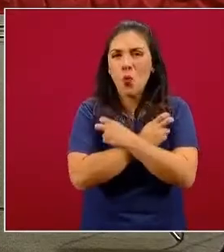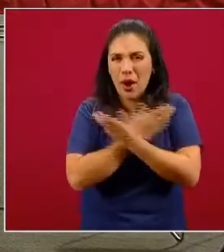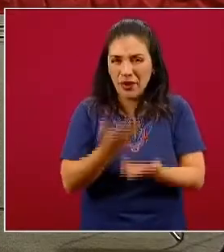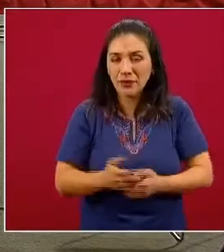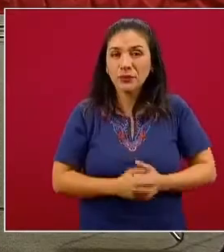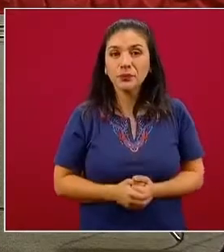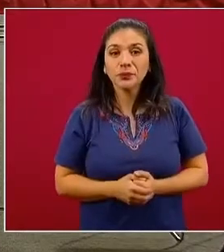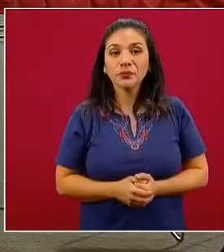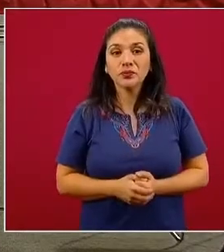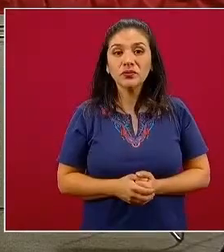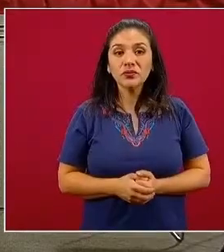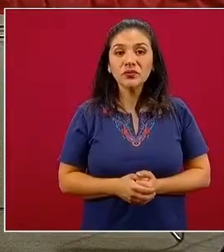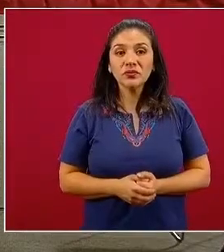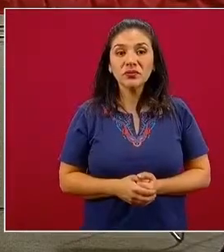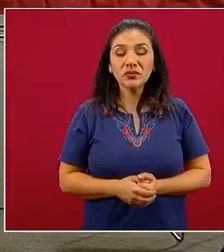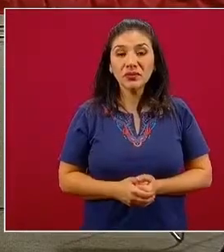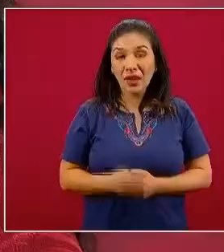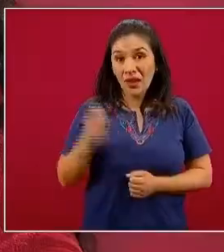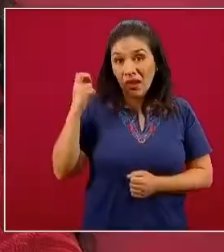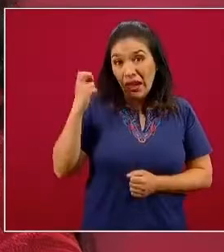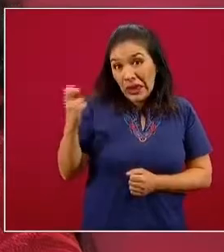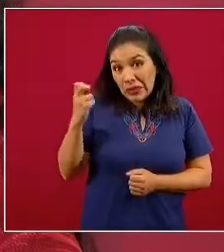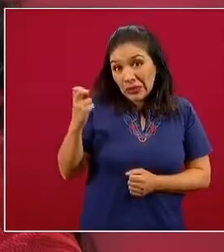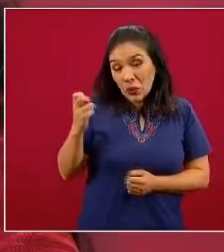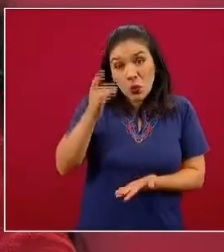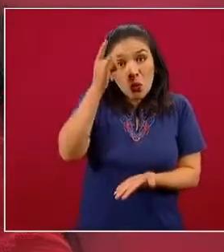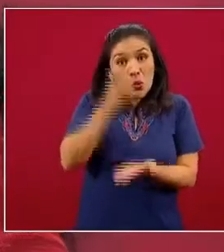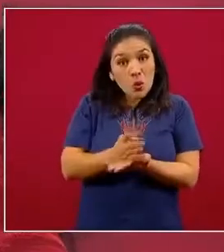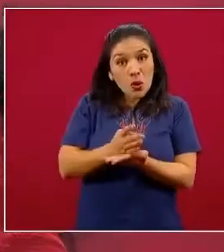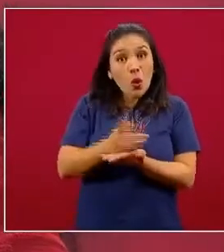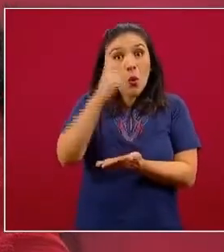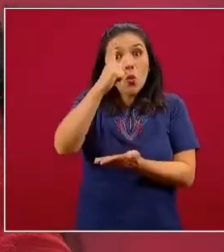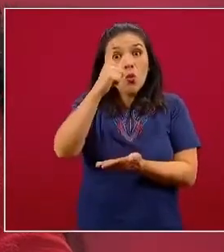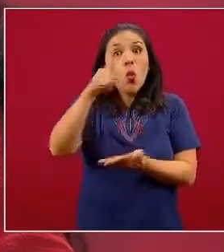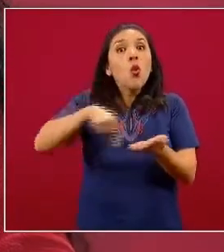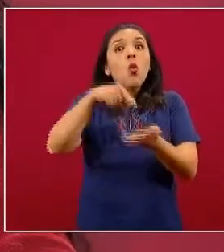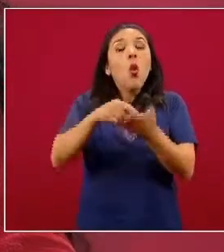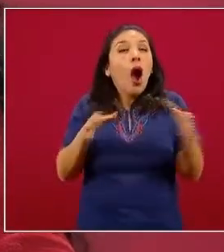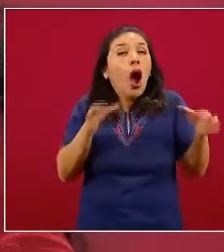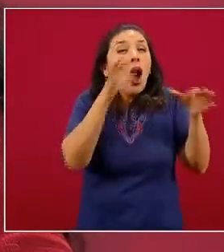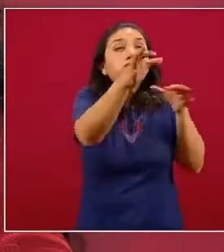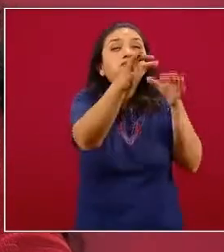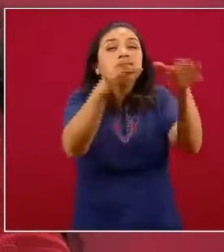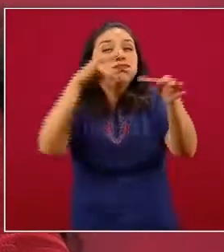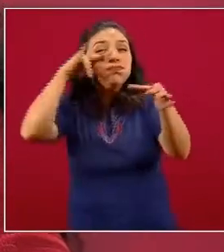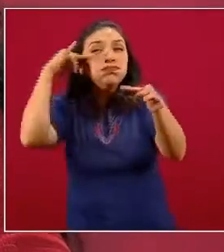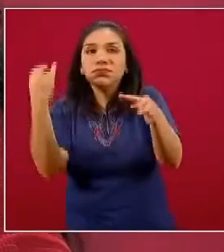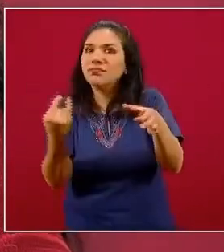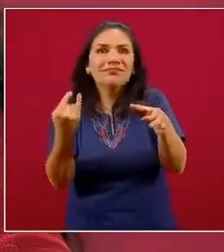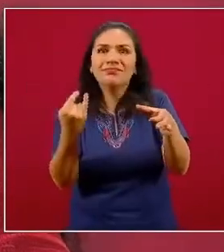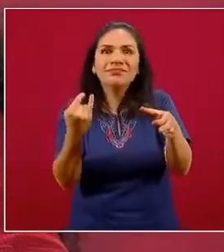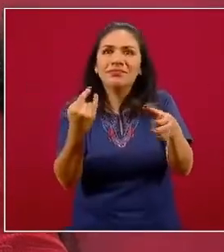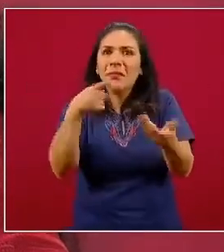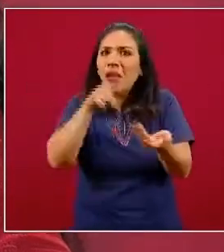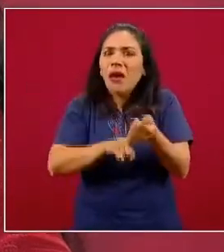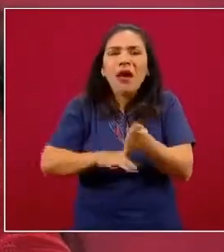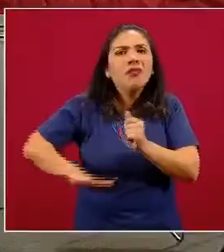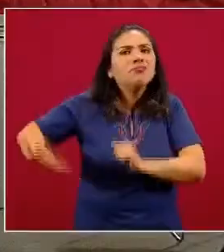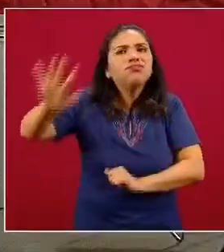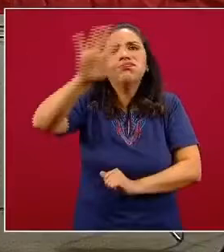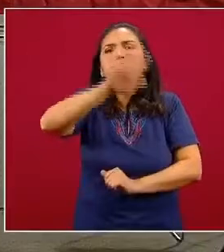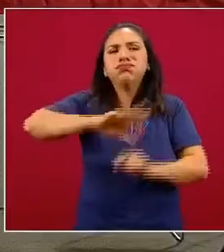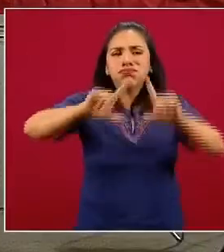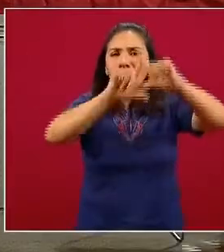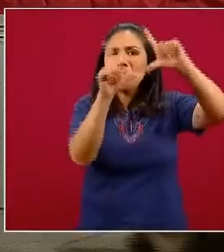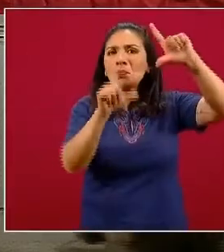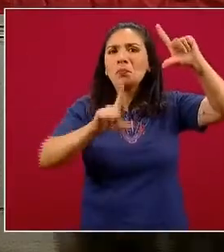Muertos. Esto no es exclusivo de una región, esto sucede exactamente en todo